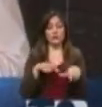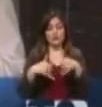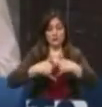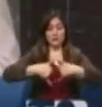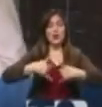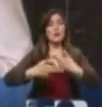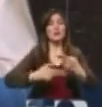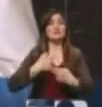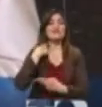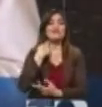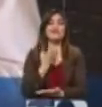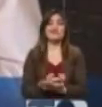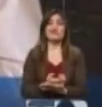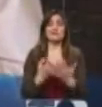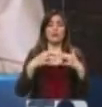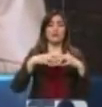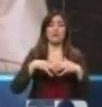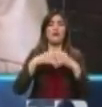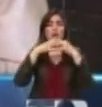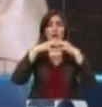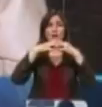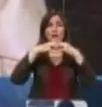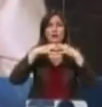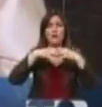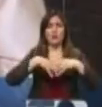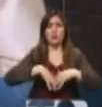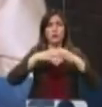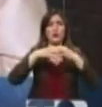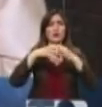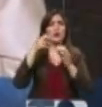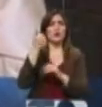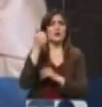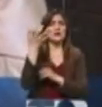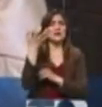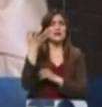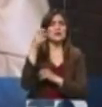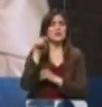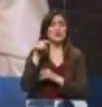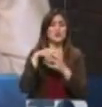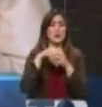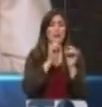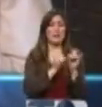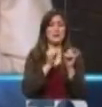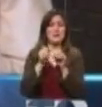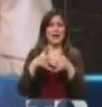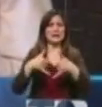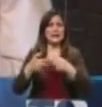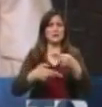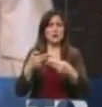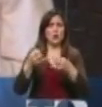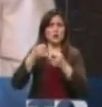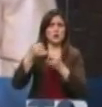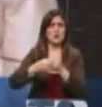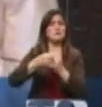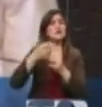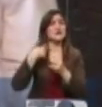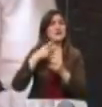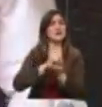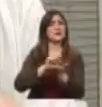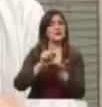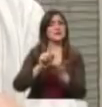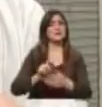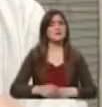las pérdidas económicas oscilan entre los 10 y 15 mil dólares de cada local en los últimos dos fines de semana hasta la